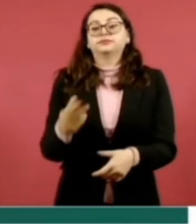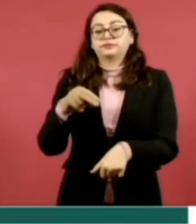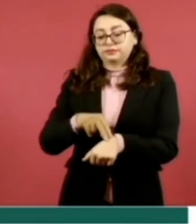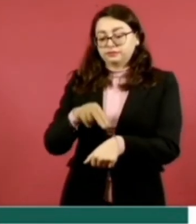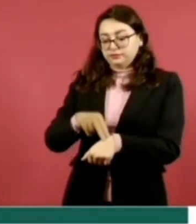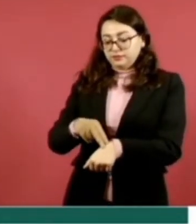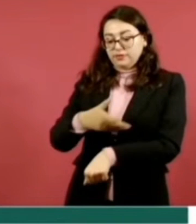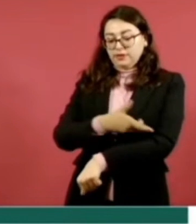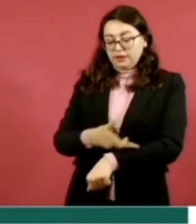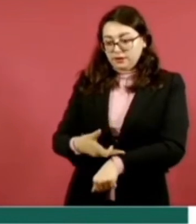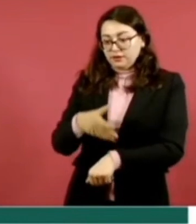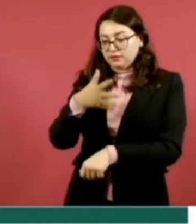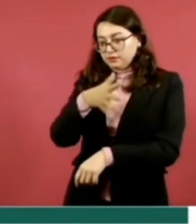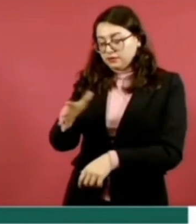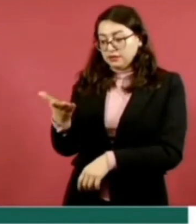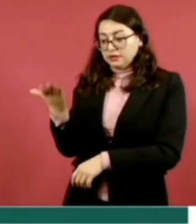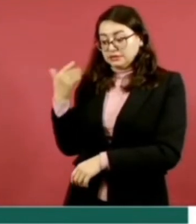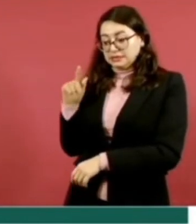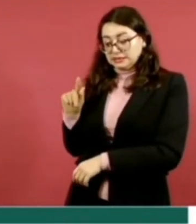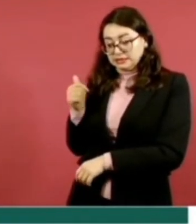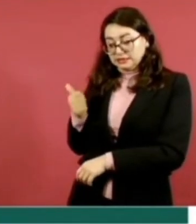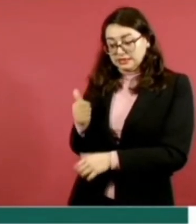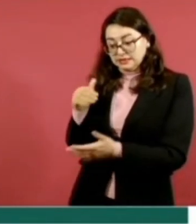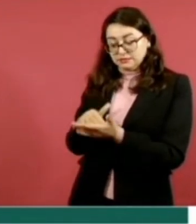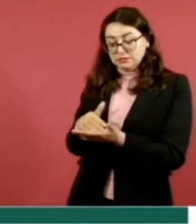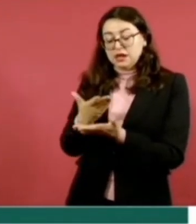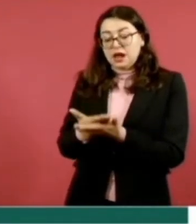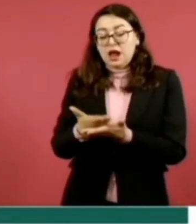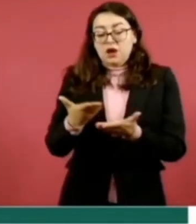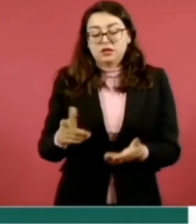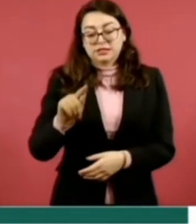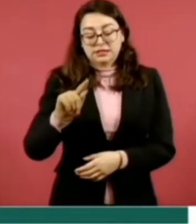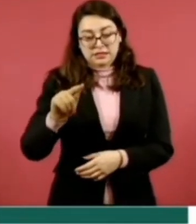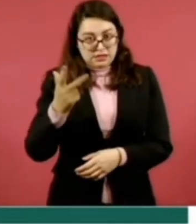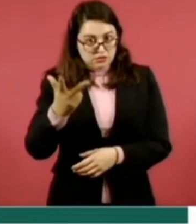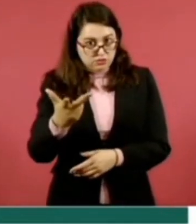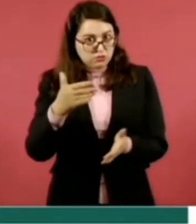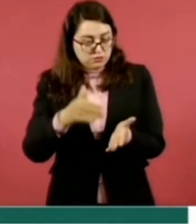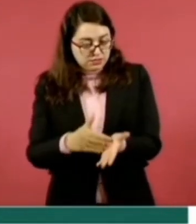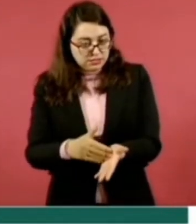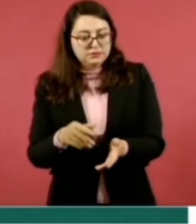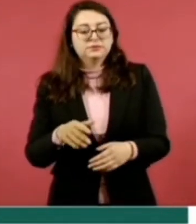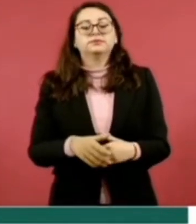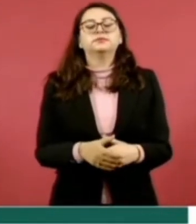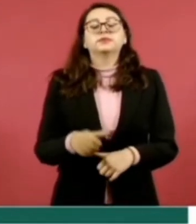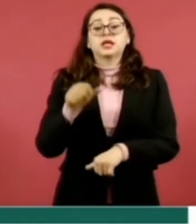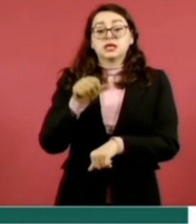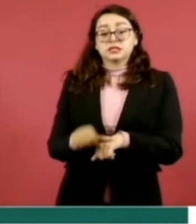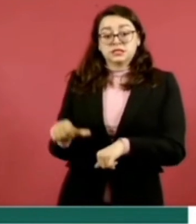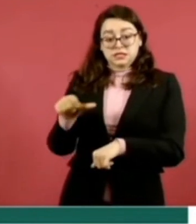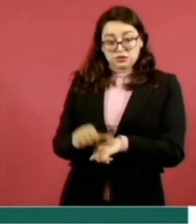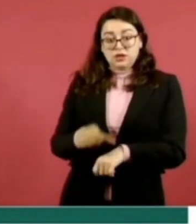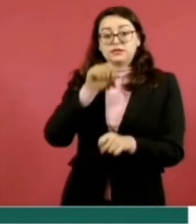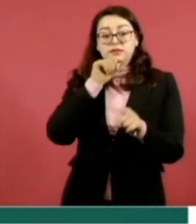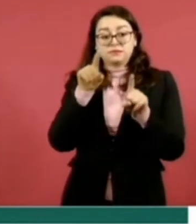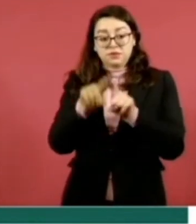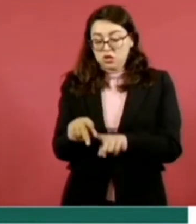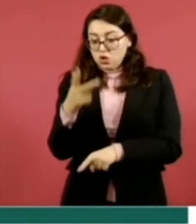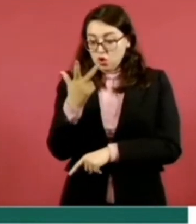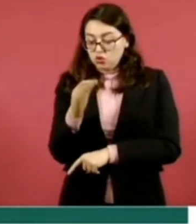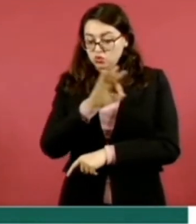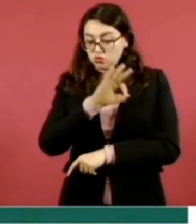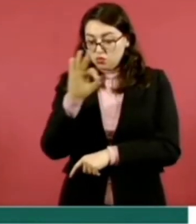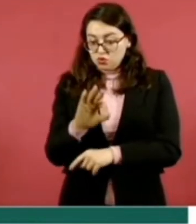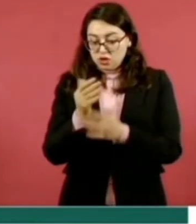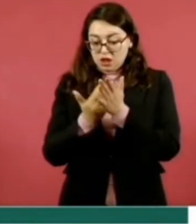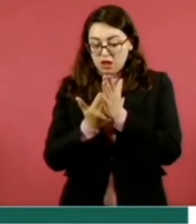de 72,000 a 77,000, un incremento del 8%. Las cirugías tuvieron también un incremento de 8% de las